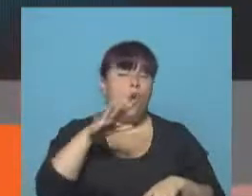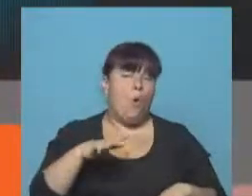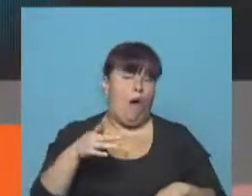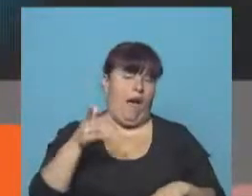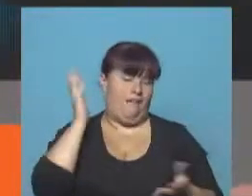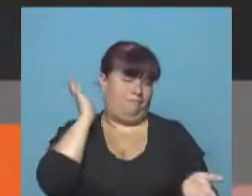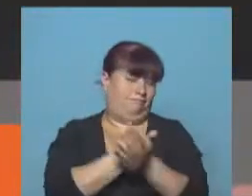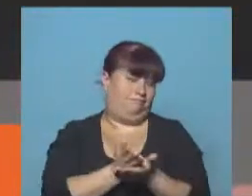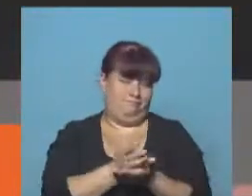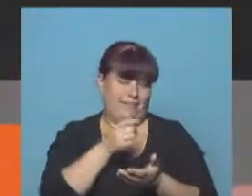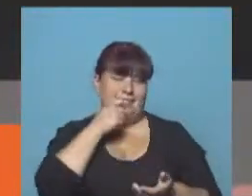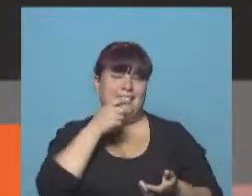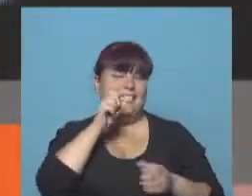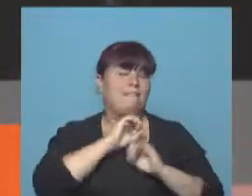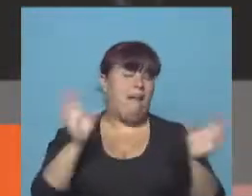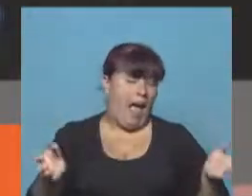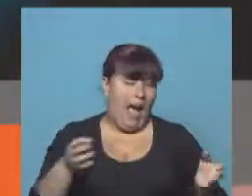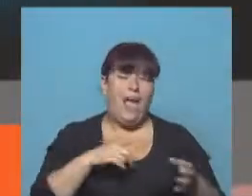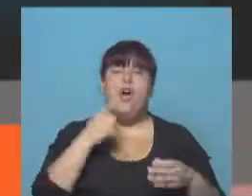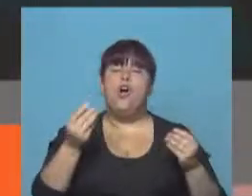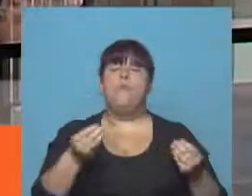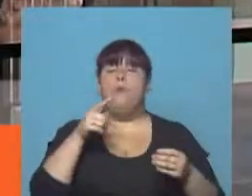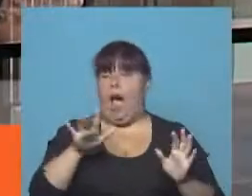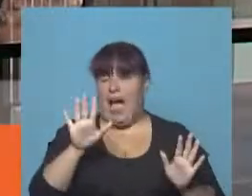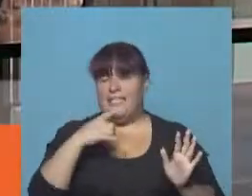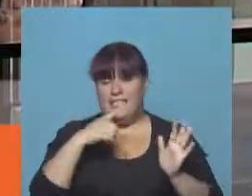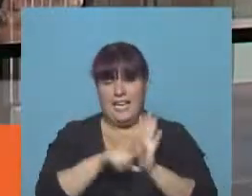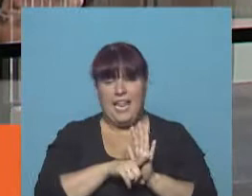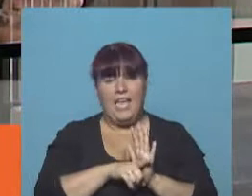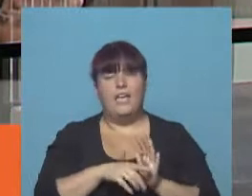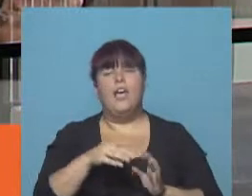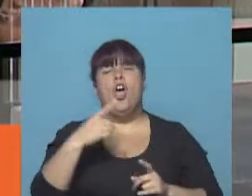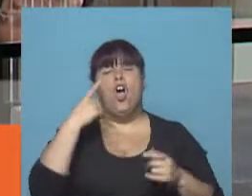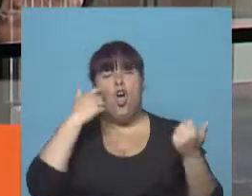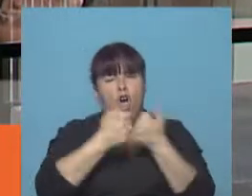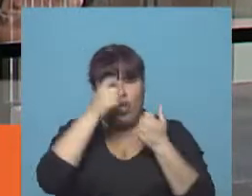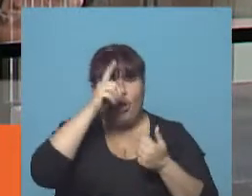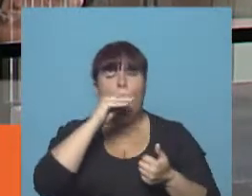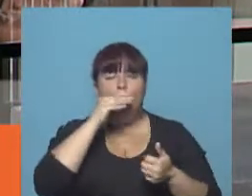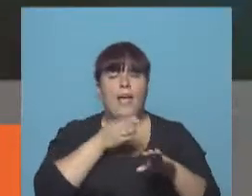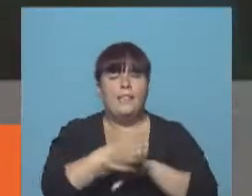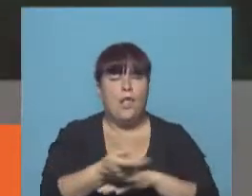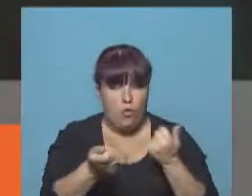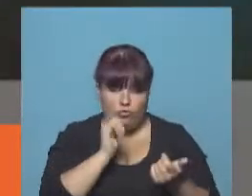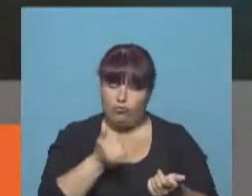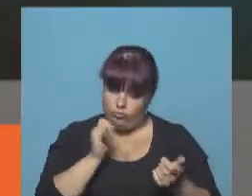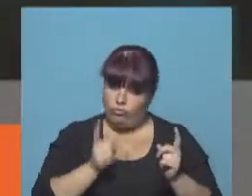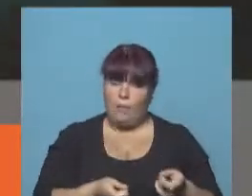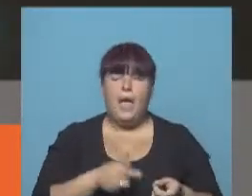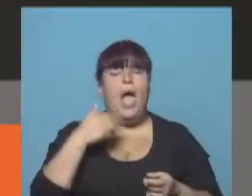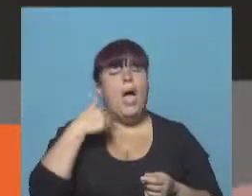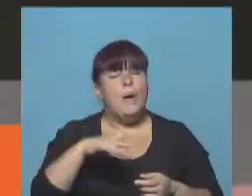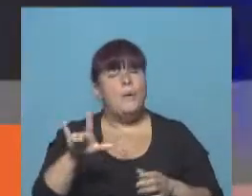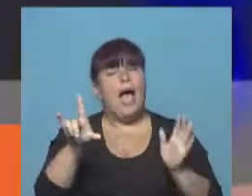caerá todo el peso de la ley si actúa muy mal, porque así lo prevé la ley. ¿Alcoholemia en la puerta del boliche? Por supuesto. Serán